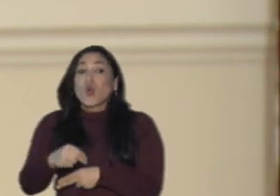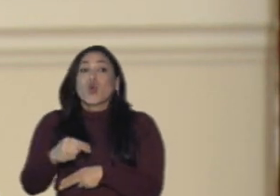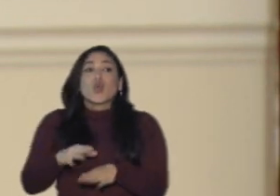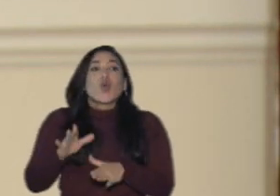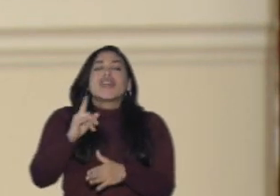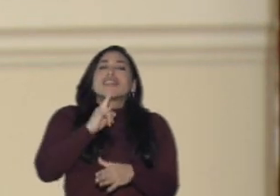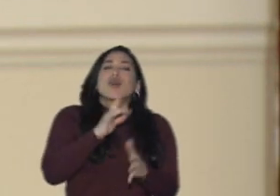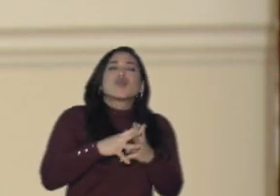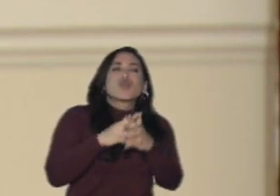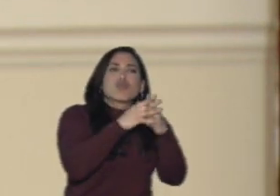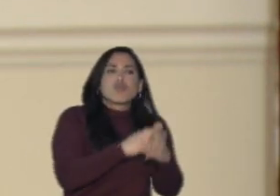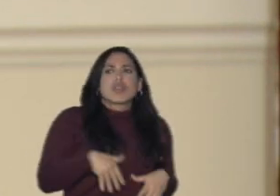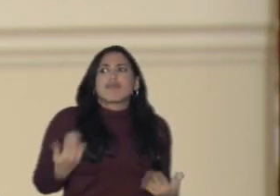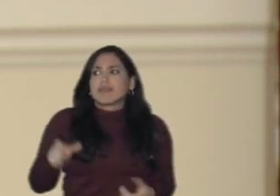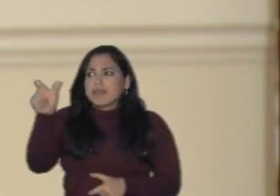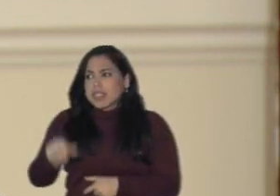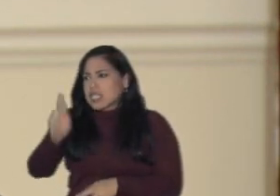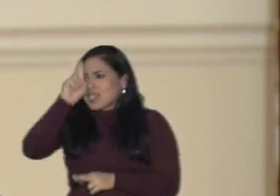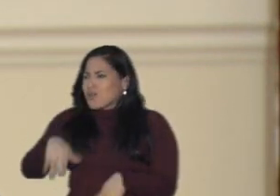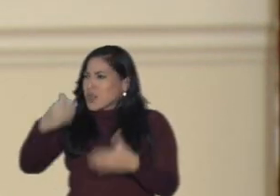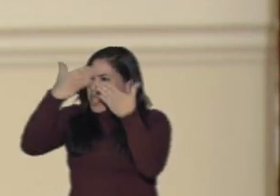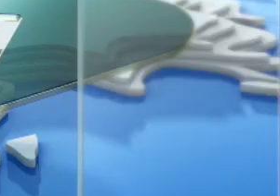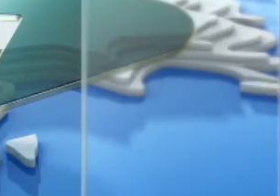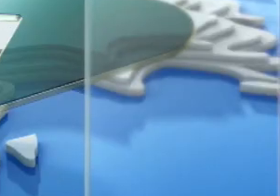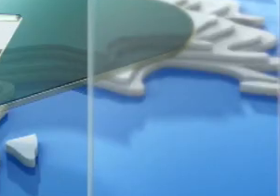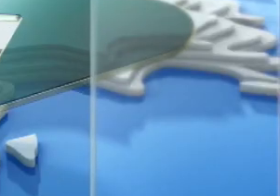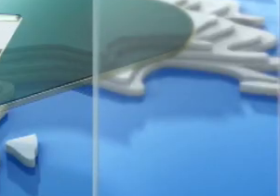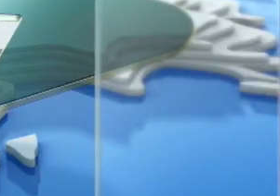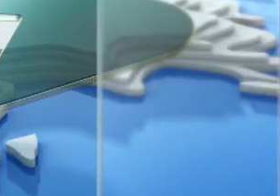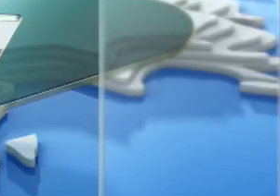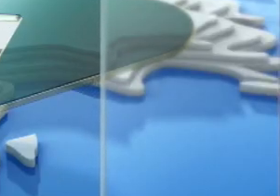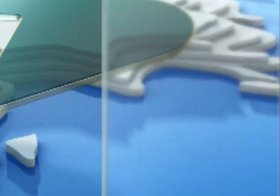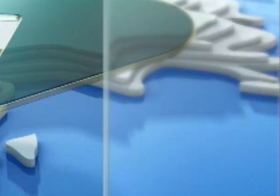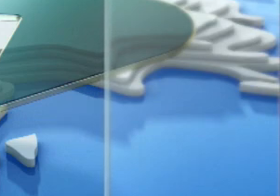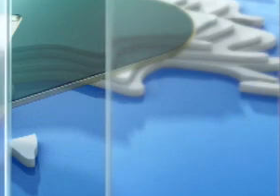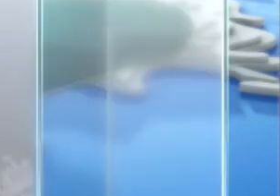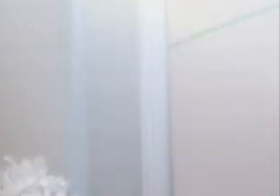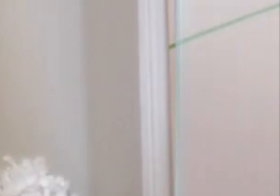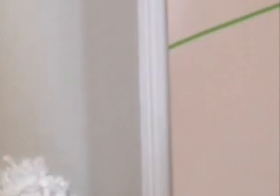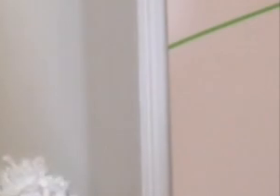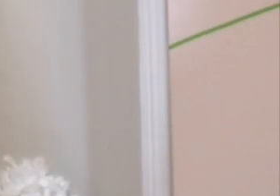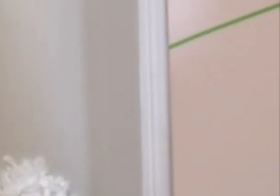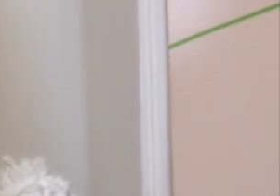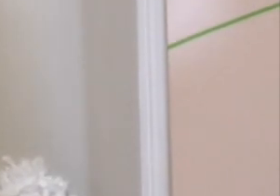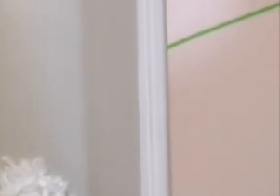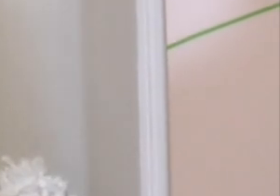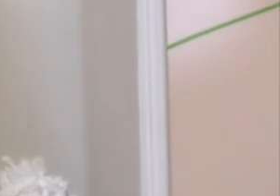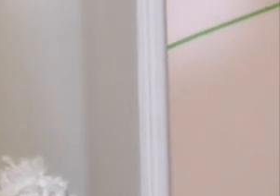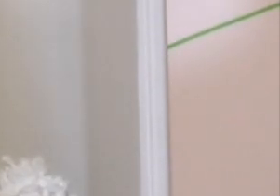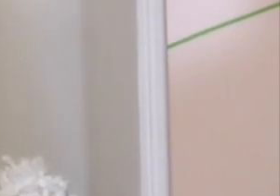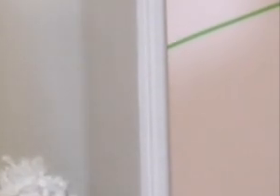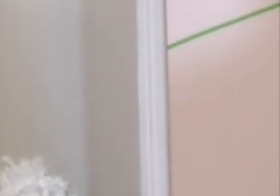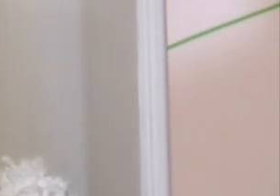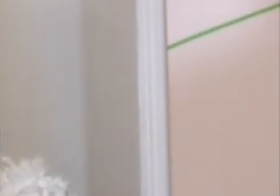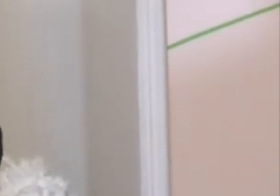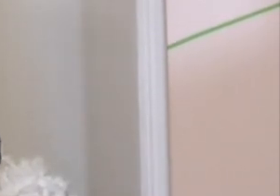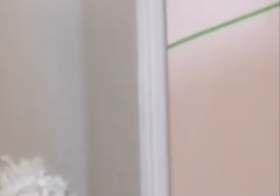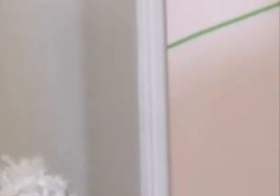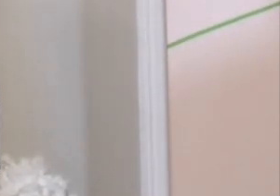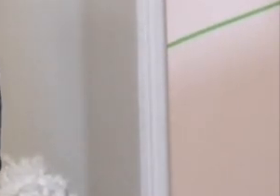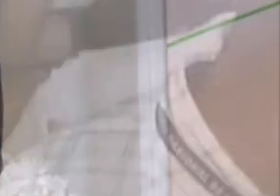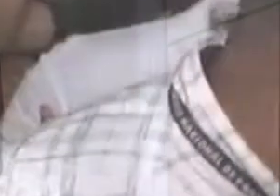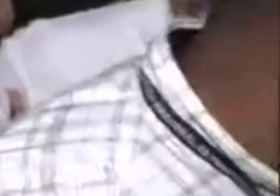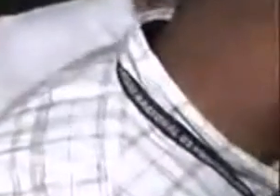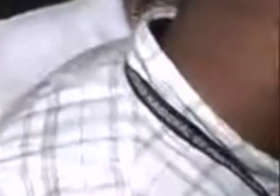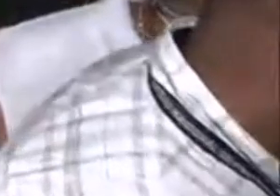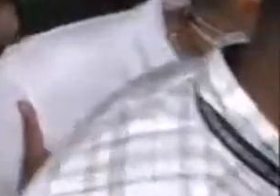Ángeles al considerar que no respetan la democracia. Presidente Duque dice que el candidato Gustavo